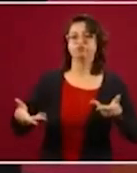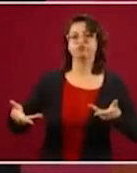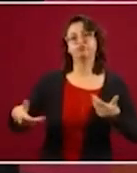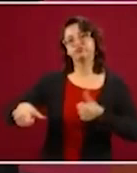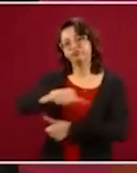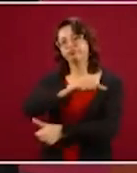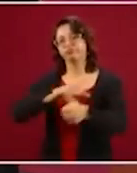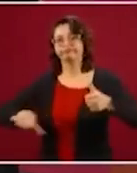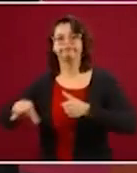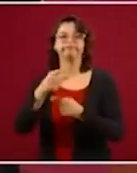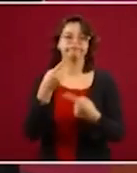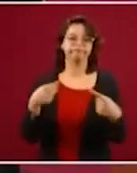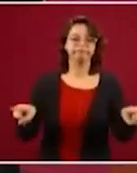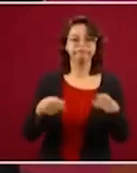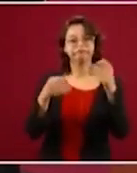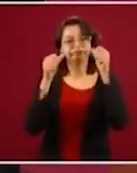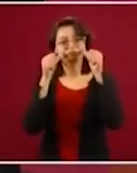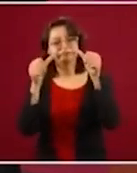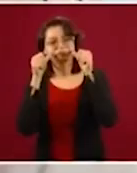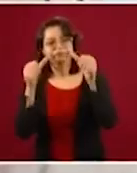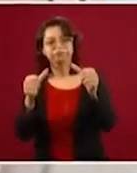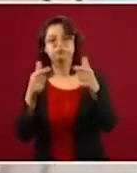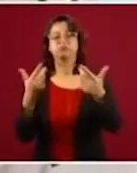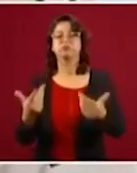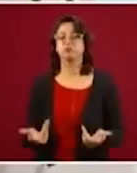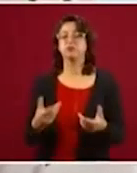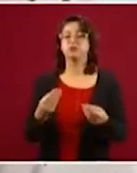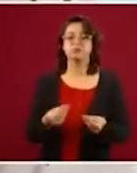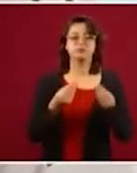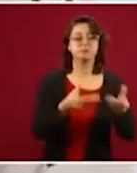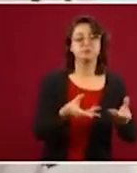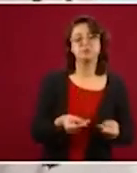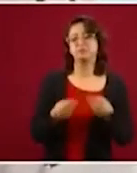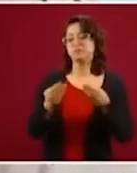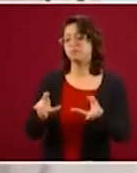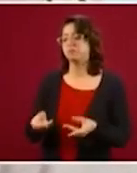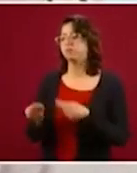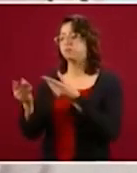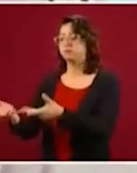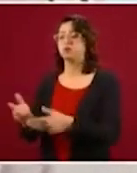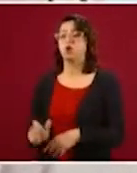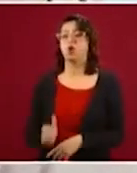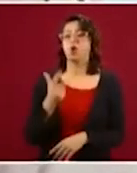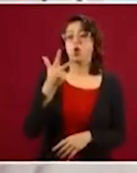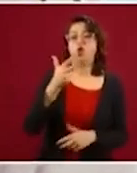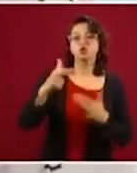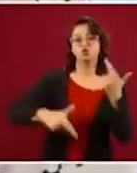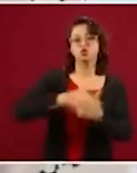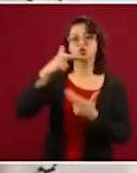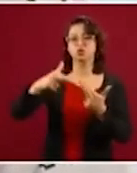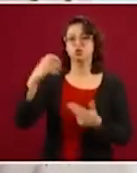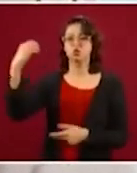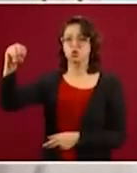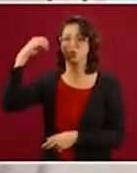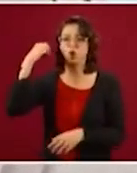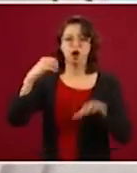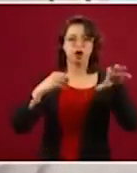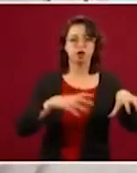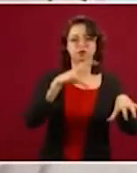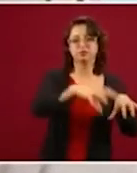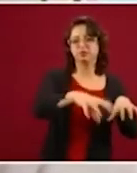entregaremos instrumentos a bandas de las 8 regiones bajo los criterios de